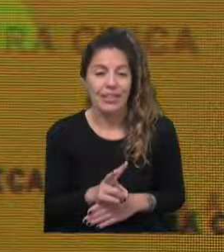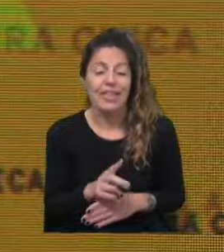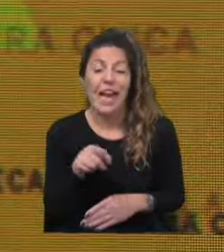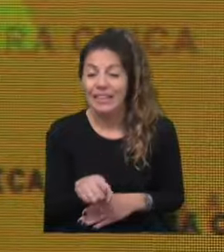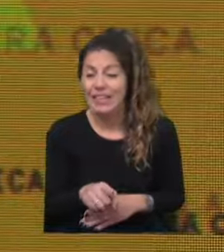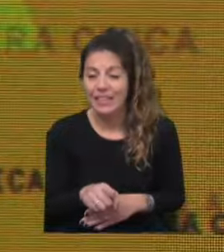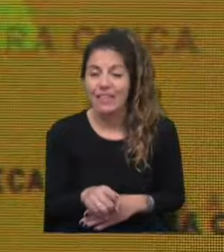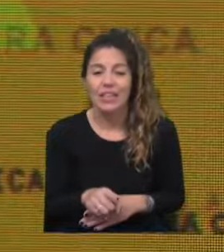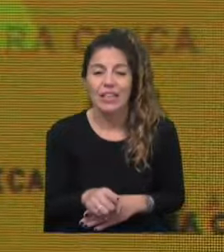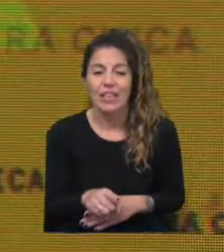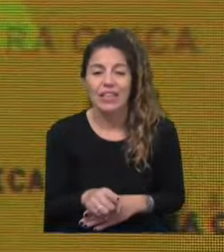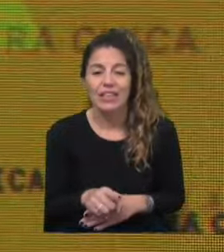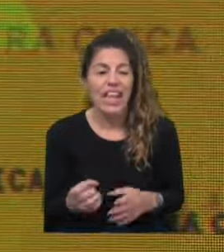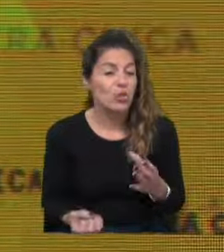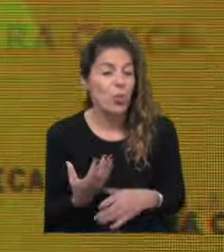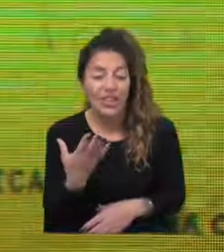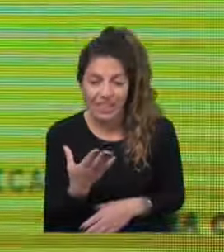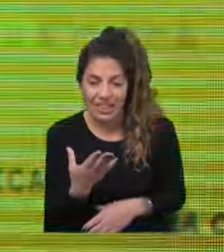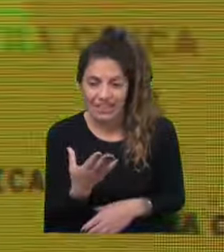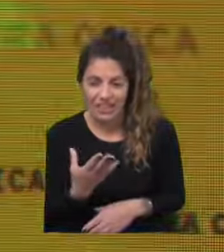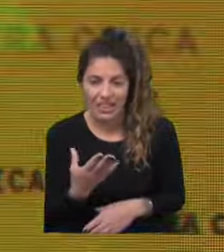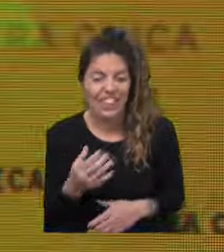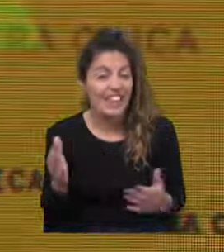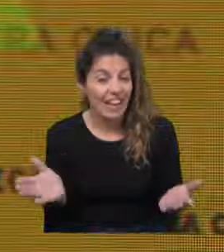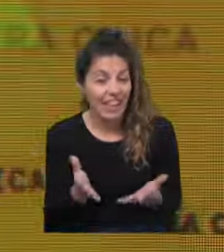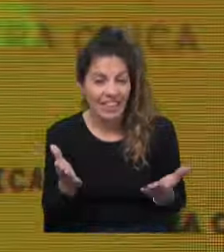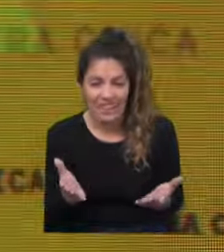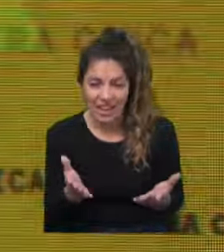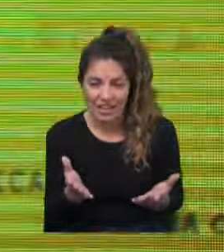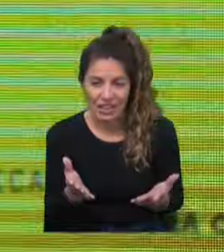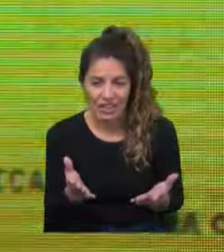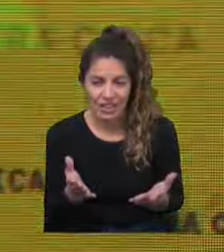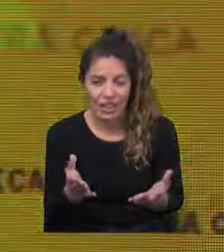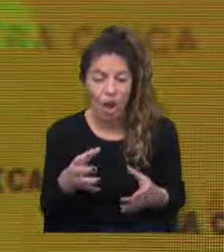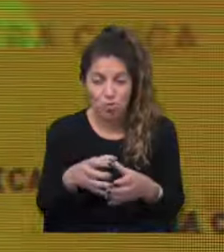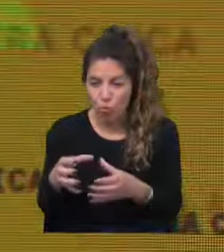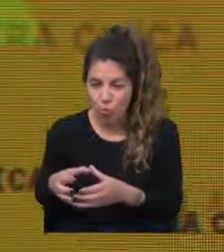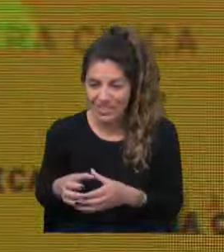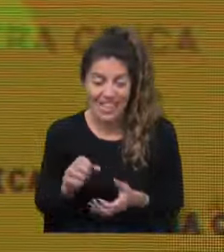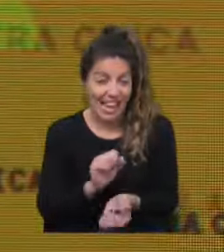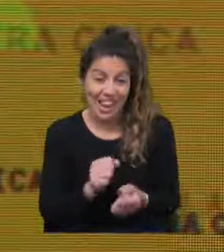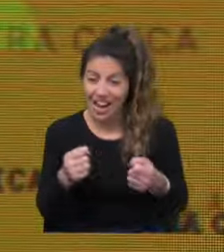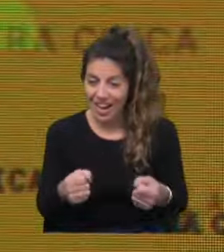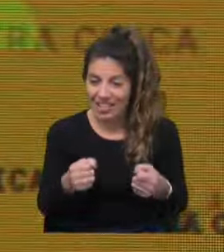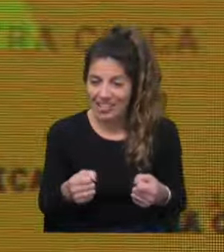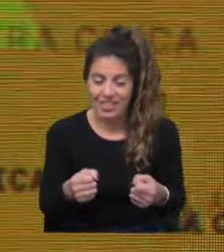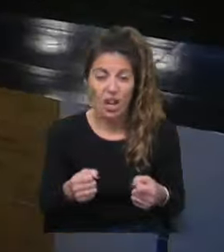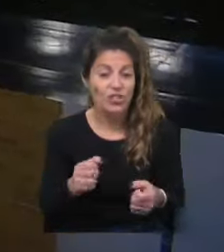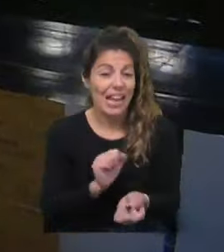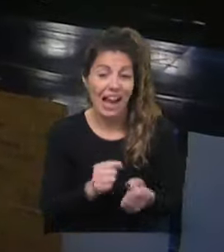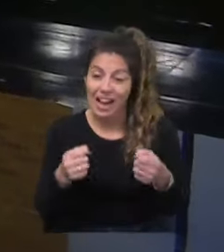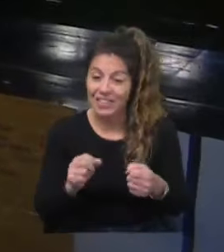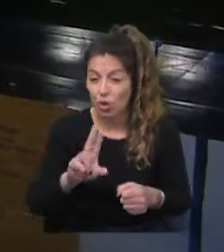cuestión muy, desde su origen, de generar sus bases, digamos, en la cárcel. Y sí. digamos que las cárceles